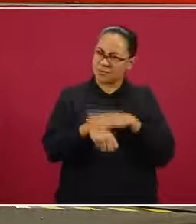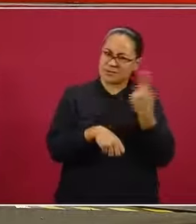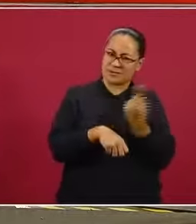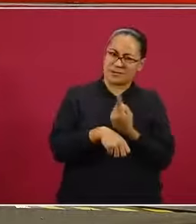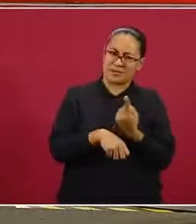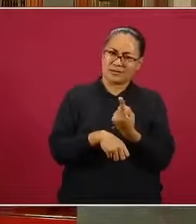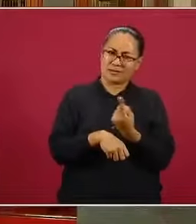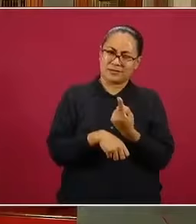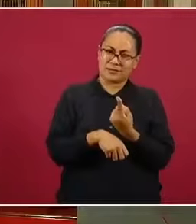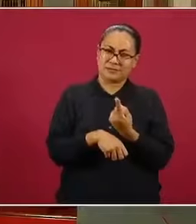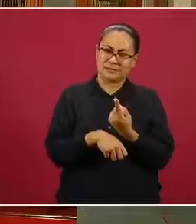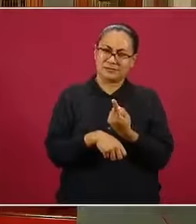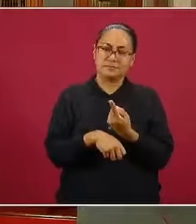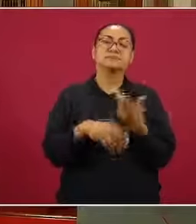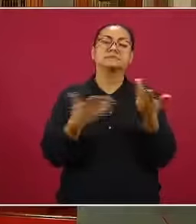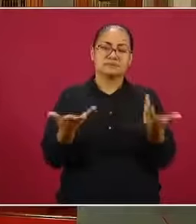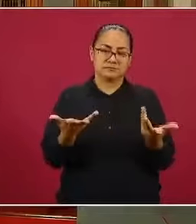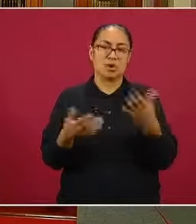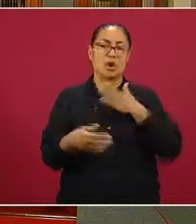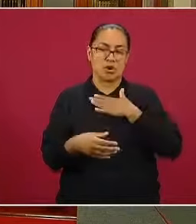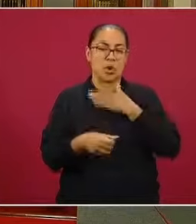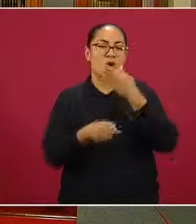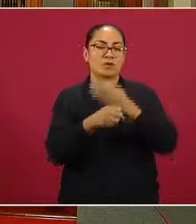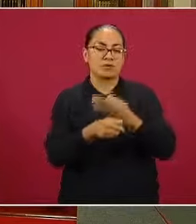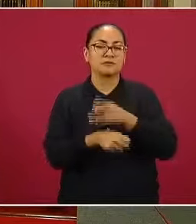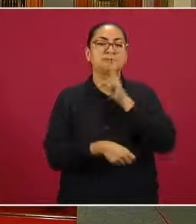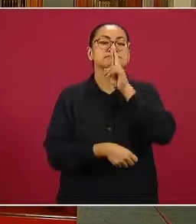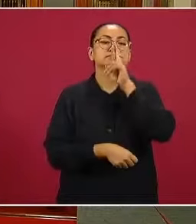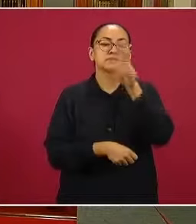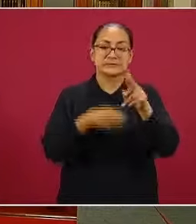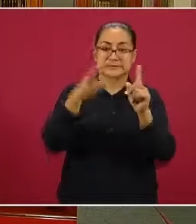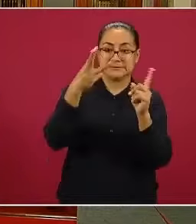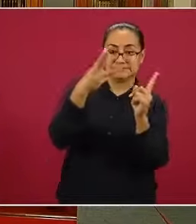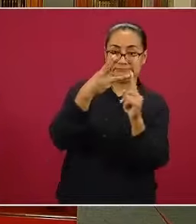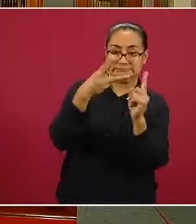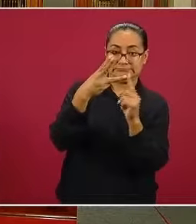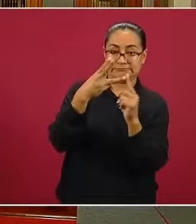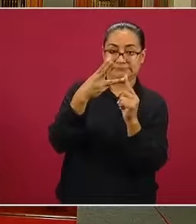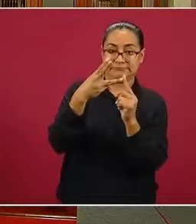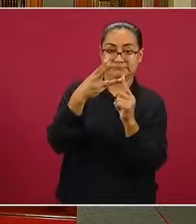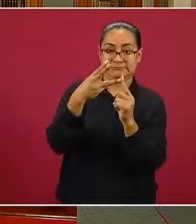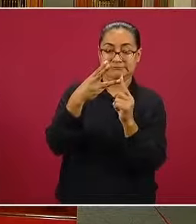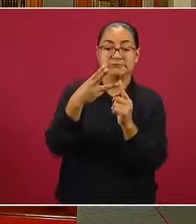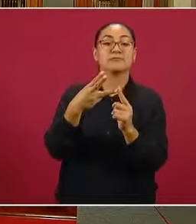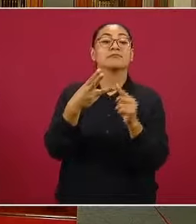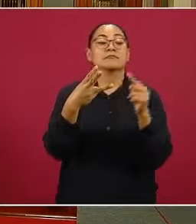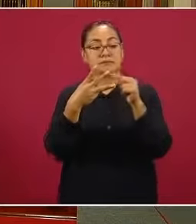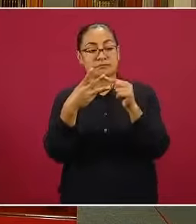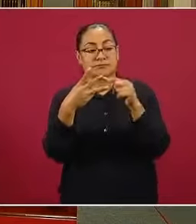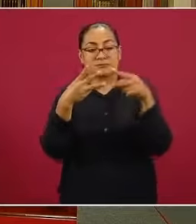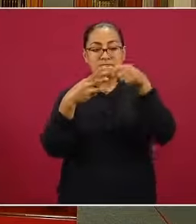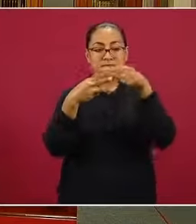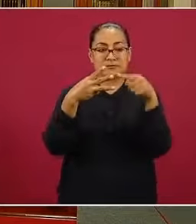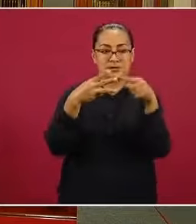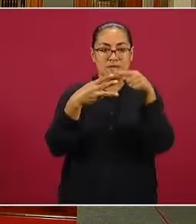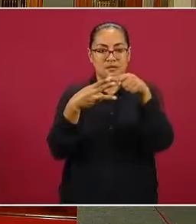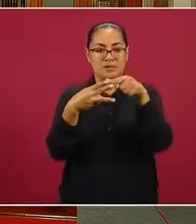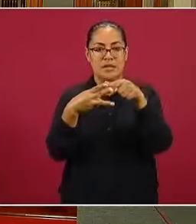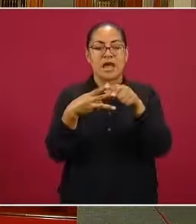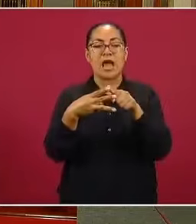tercera. Las otras 2 que tienen que ver con la continuidad de operaciones, efectivamente comentamos la semana pasada que el lunes se publicaría y